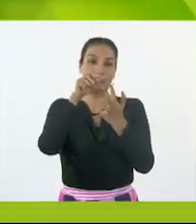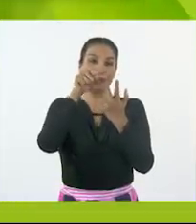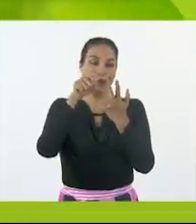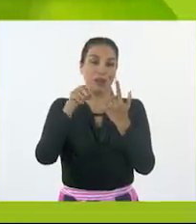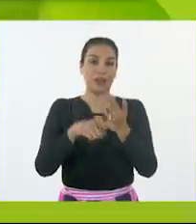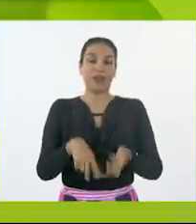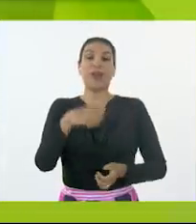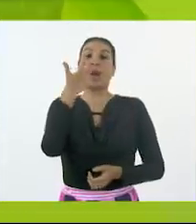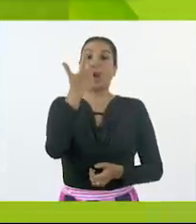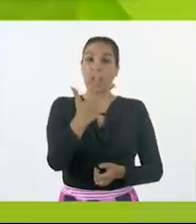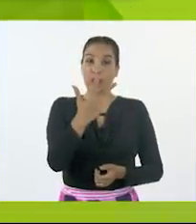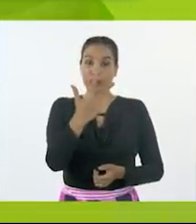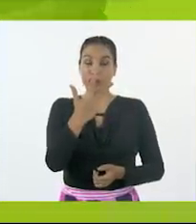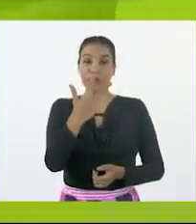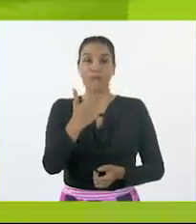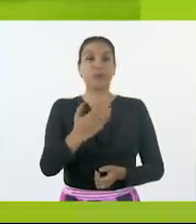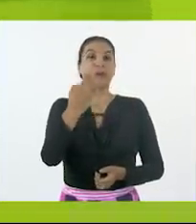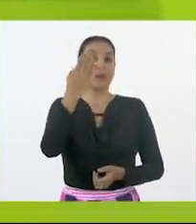Ocho,